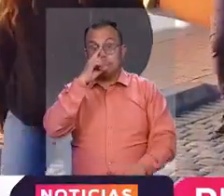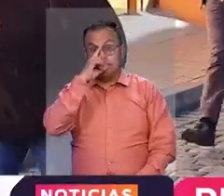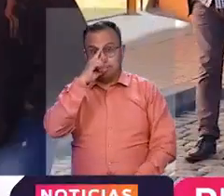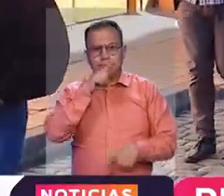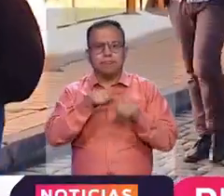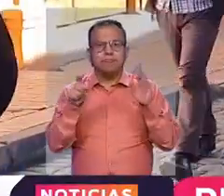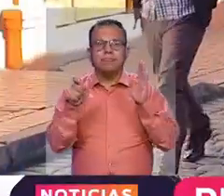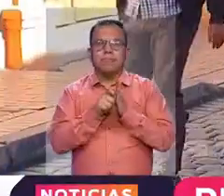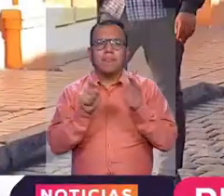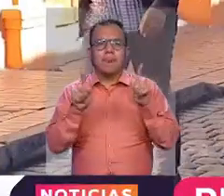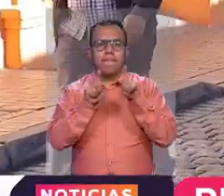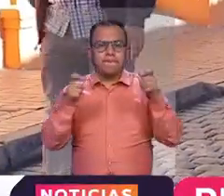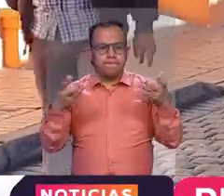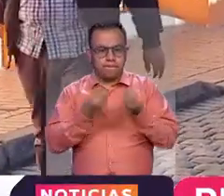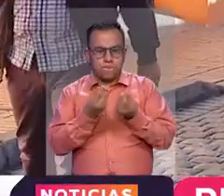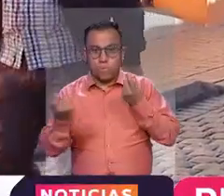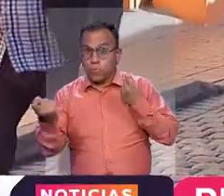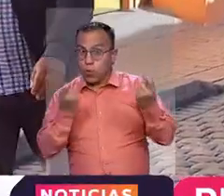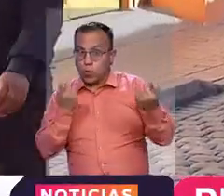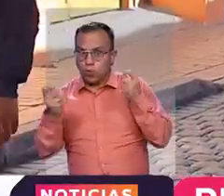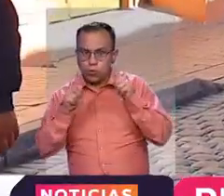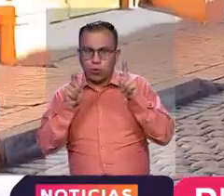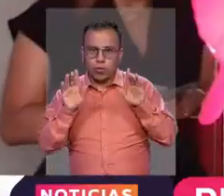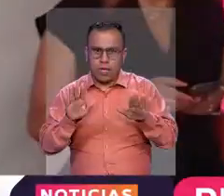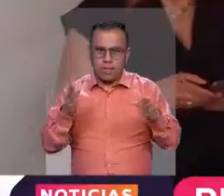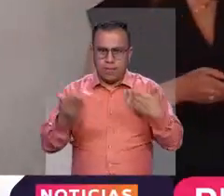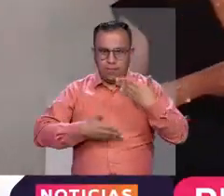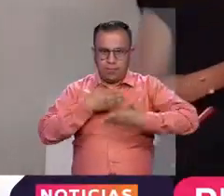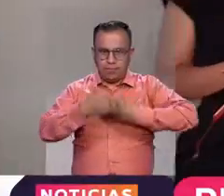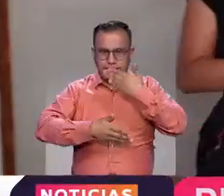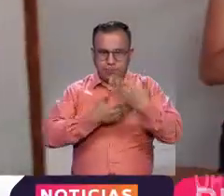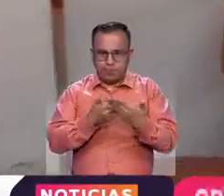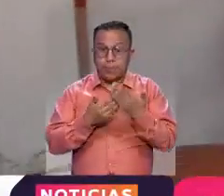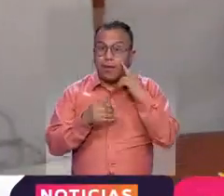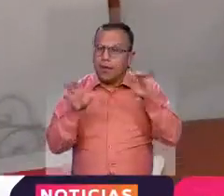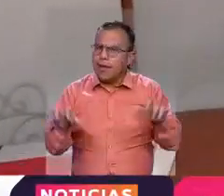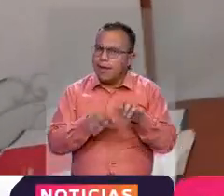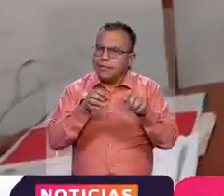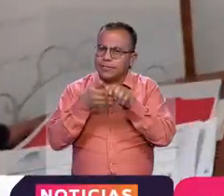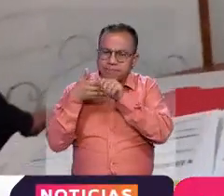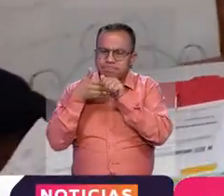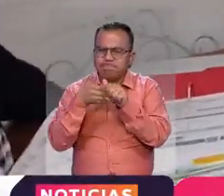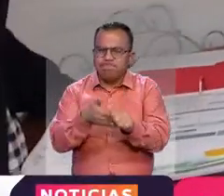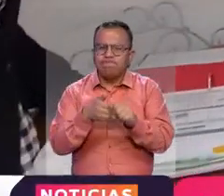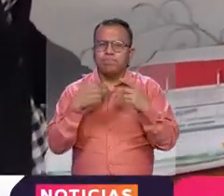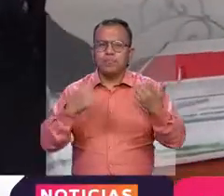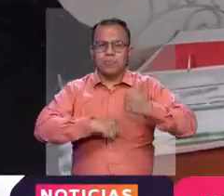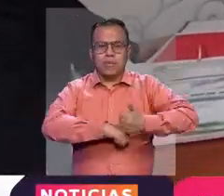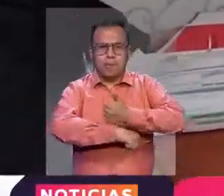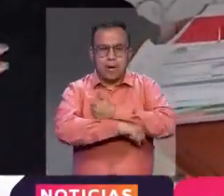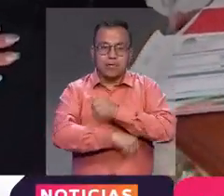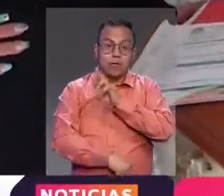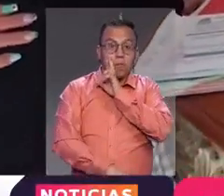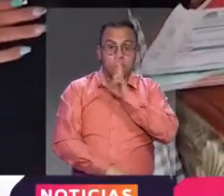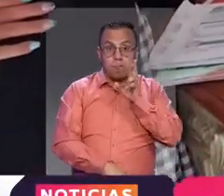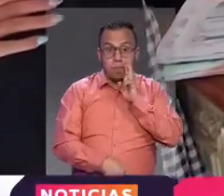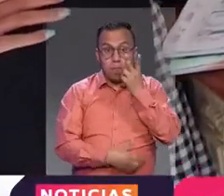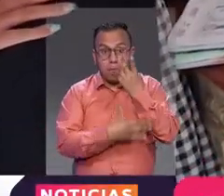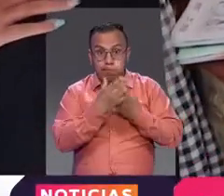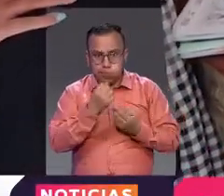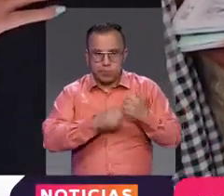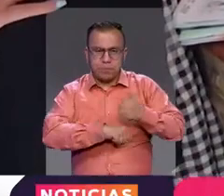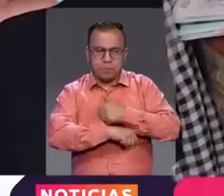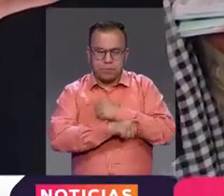con lo que tiene que ver con el manejo y disposición de los residuos. Estas acciones quieren orientar a los bares y gastrobares a